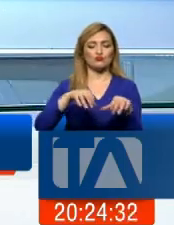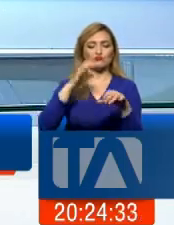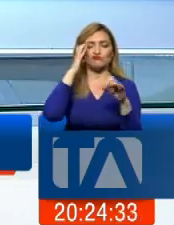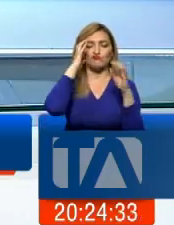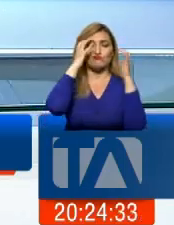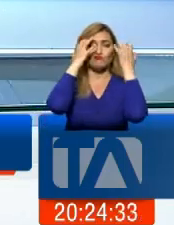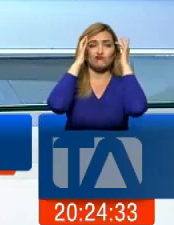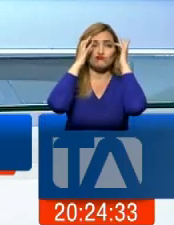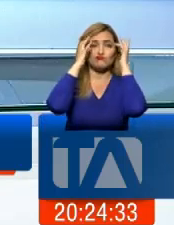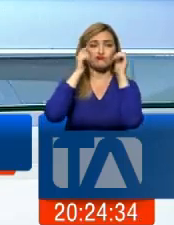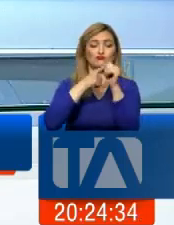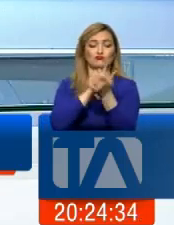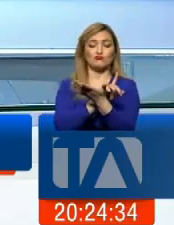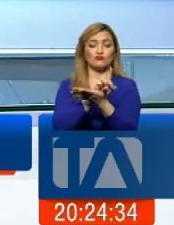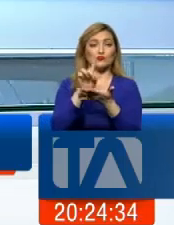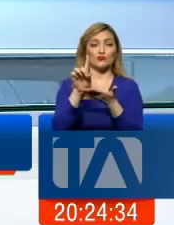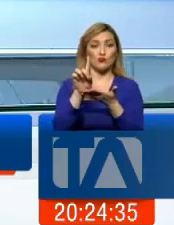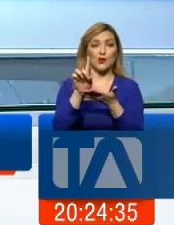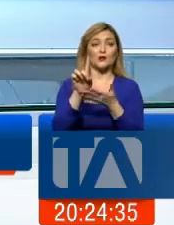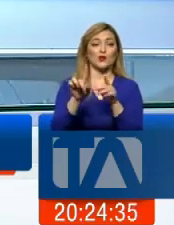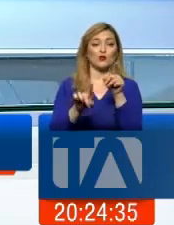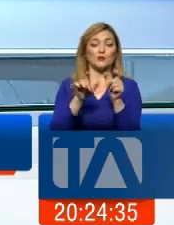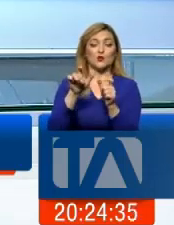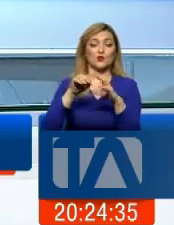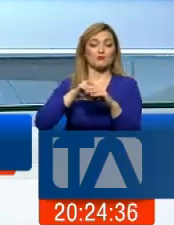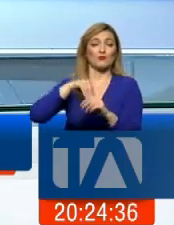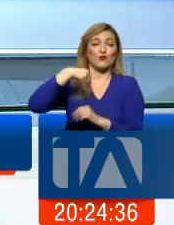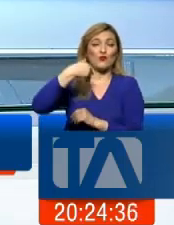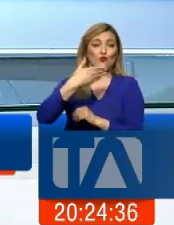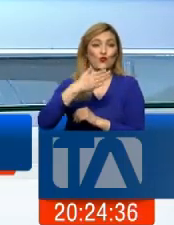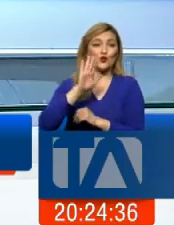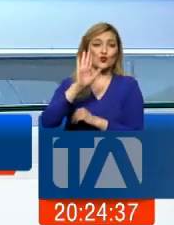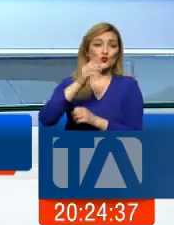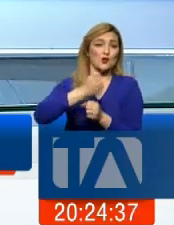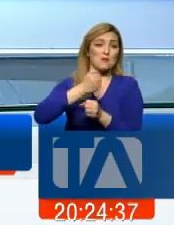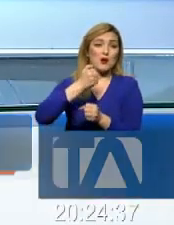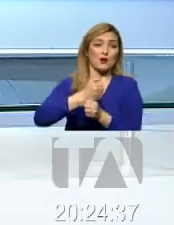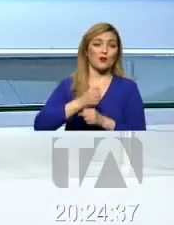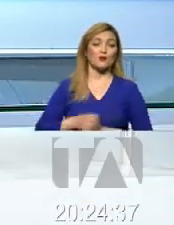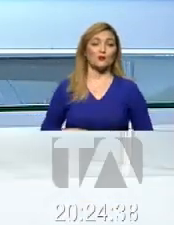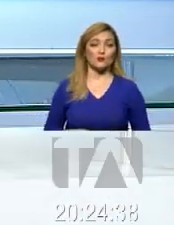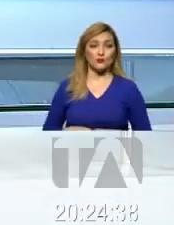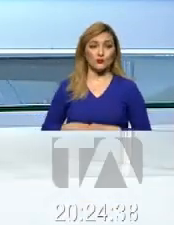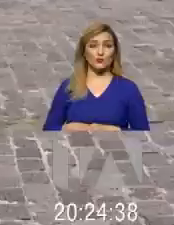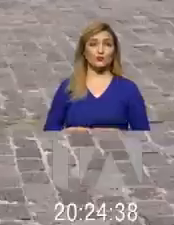preocupaciones. Es la primera semana que salen algunos ciudadanos para cumplir con sus labores.